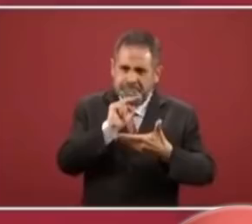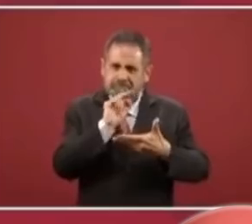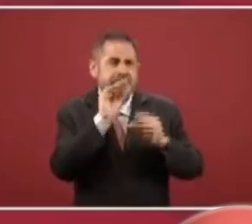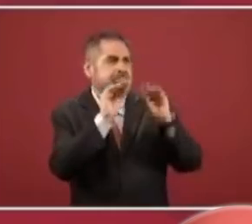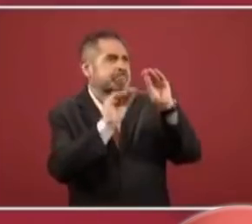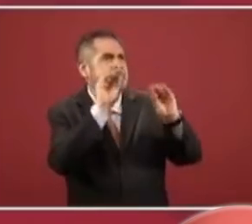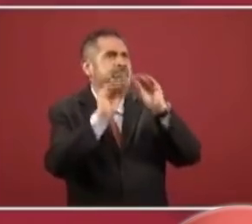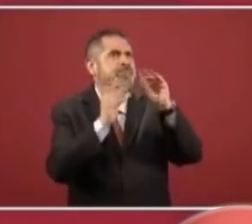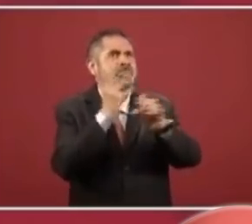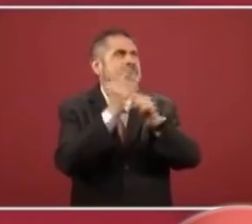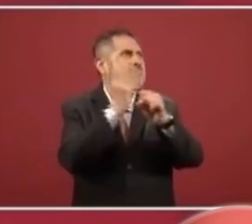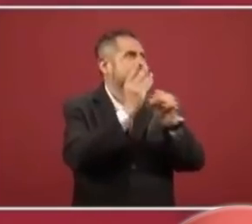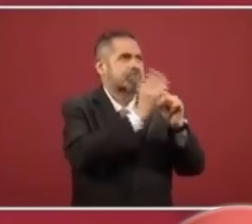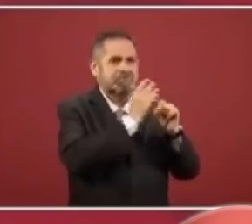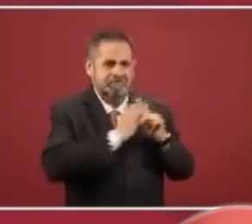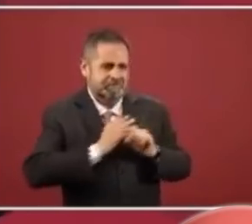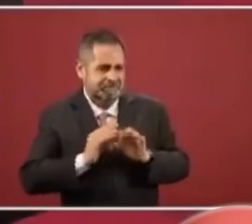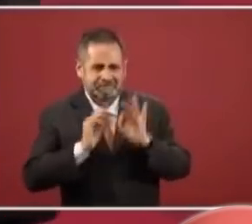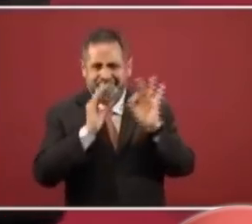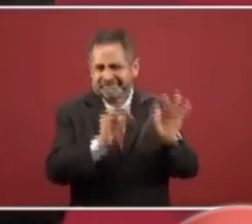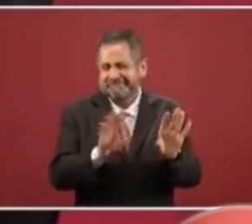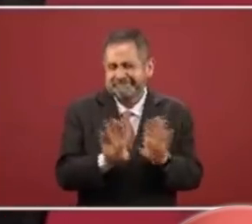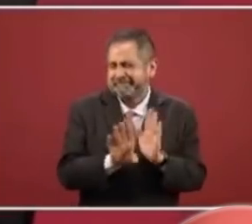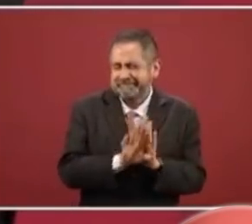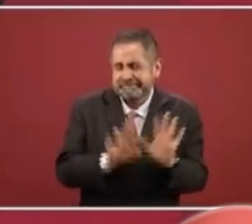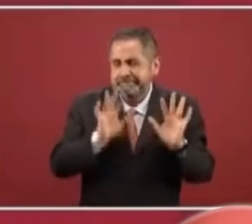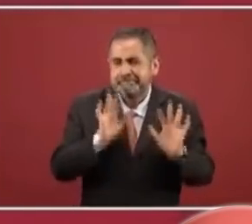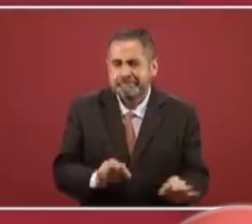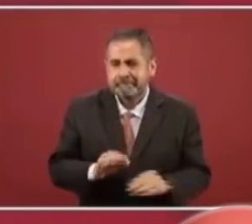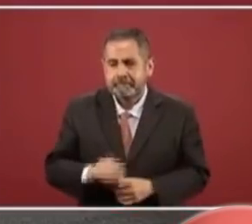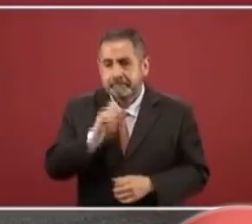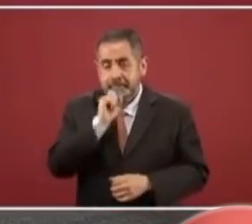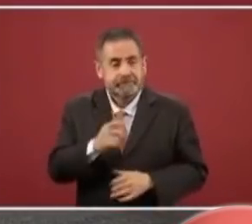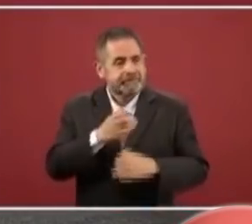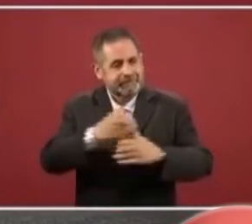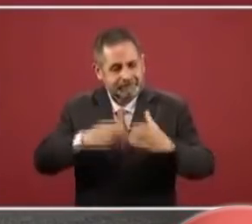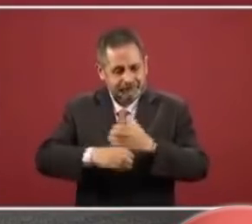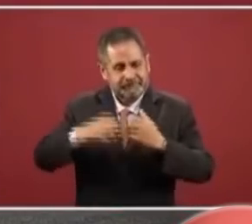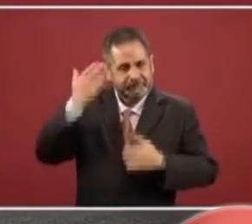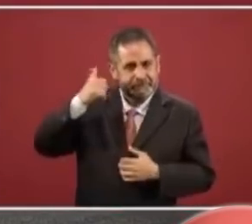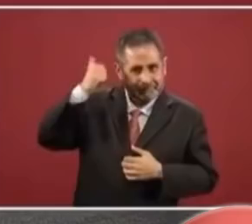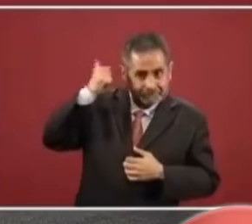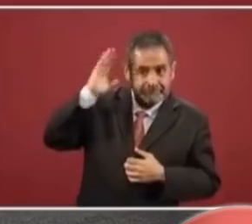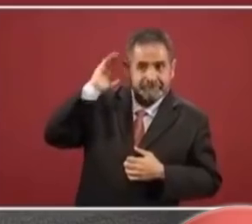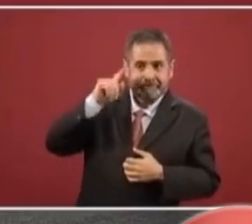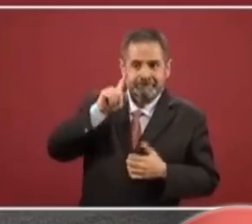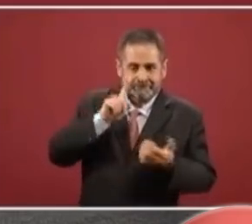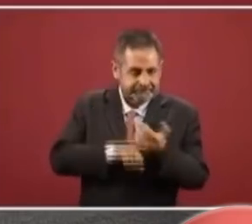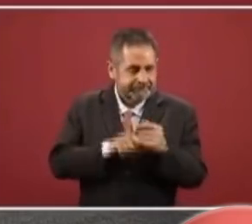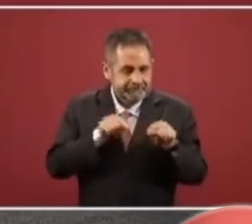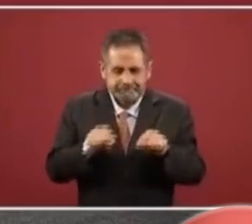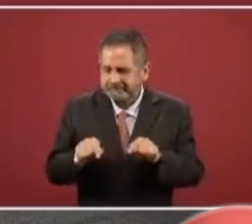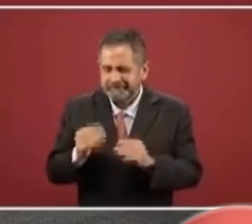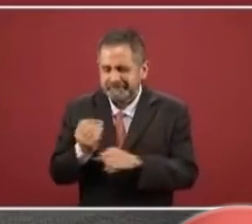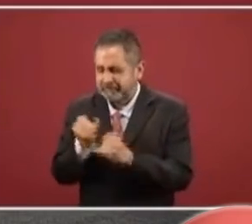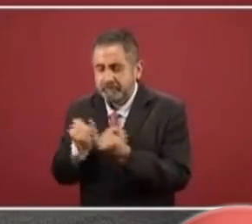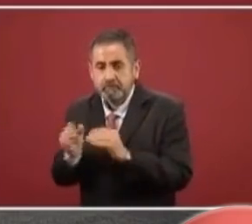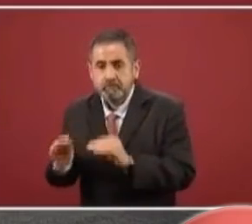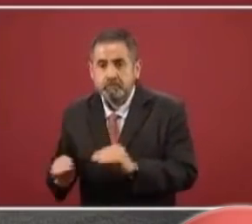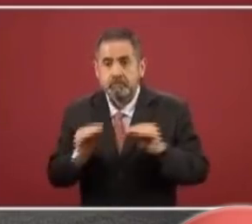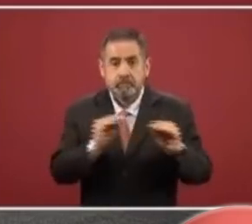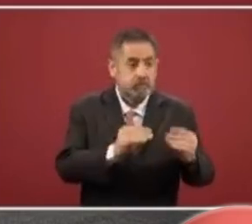se buscó que los mismos objetos que habían entonces, algunos